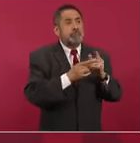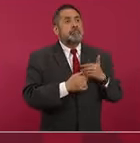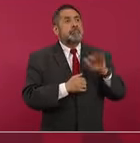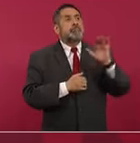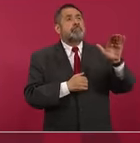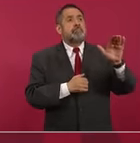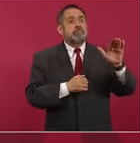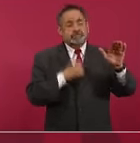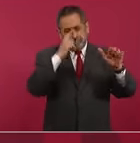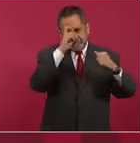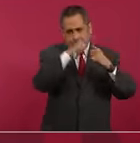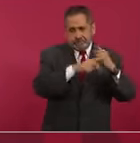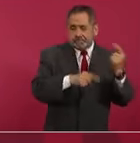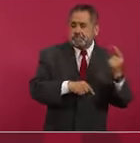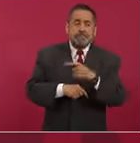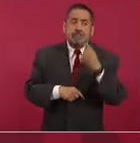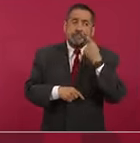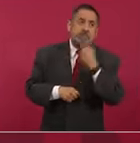que prevalece.